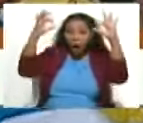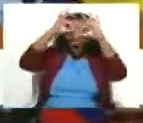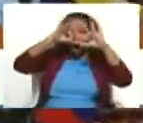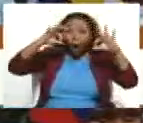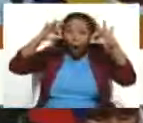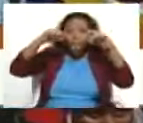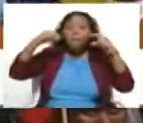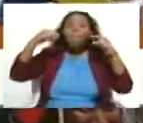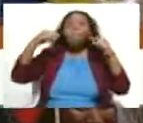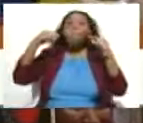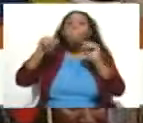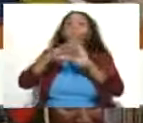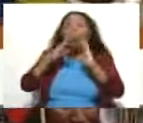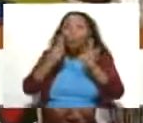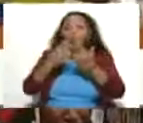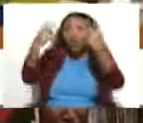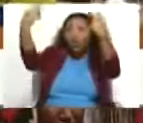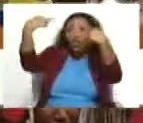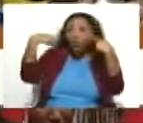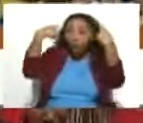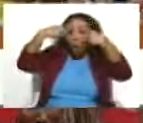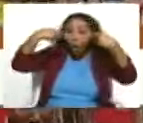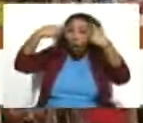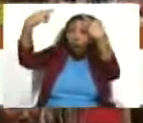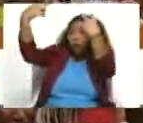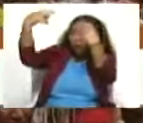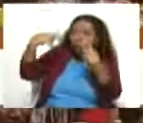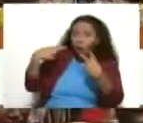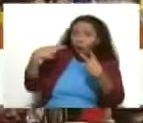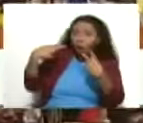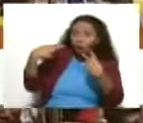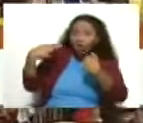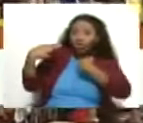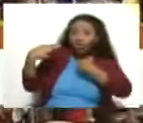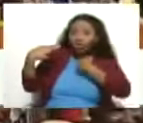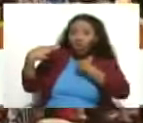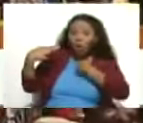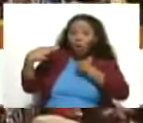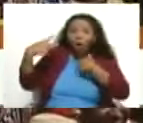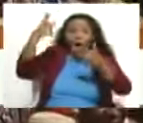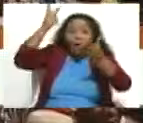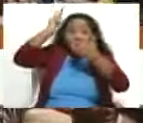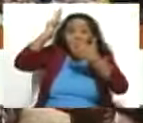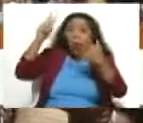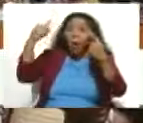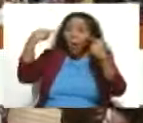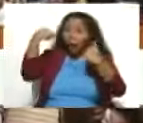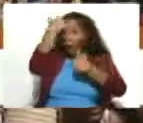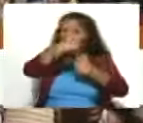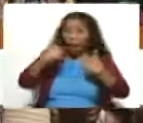ven a mí, si me escuchan mi voz, yo como Guarao, que me vea bien la cara.